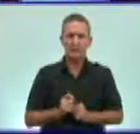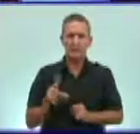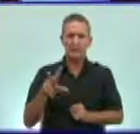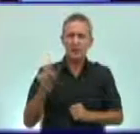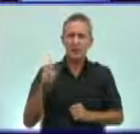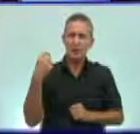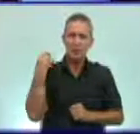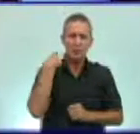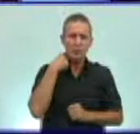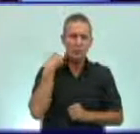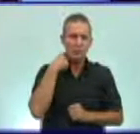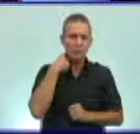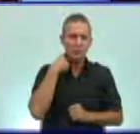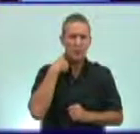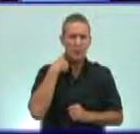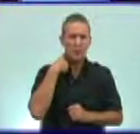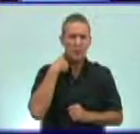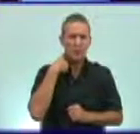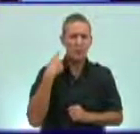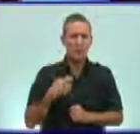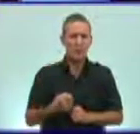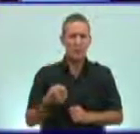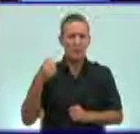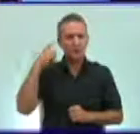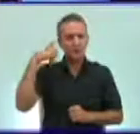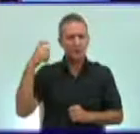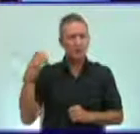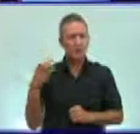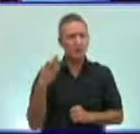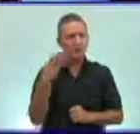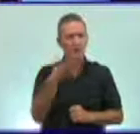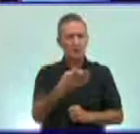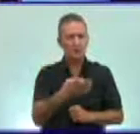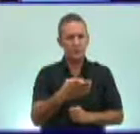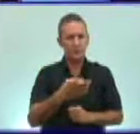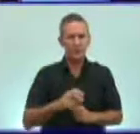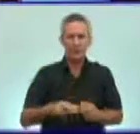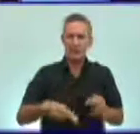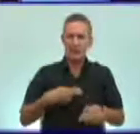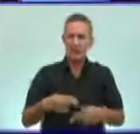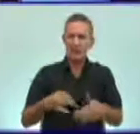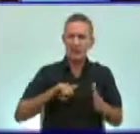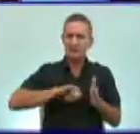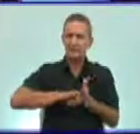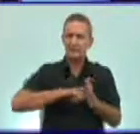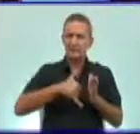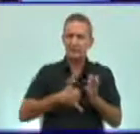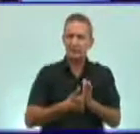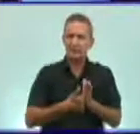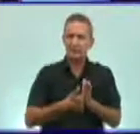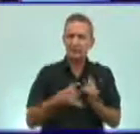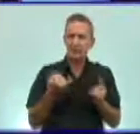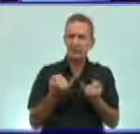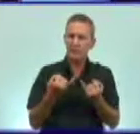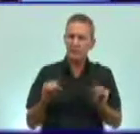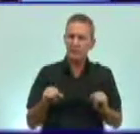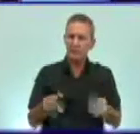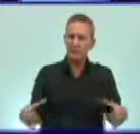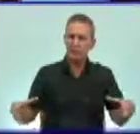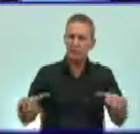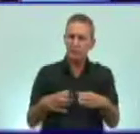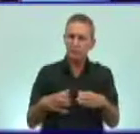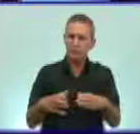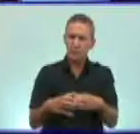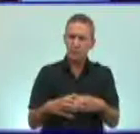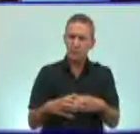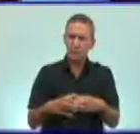optimismo en la realización de los proyectos, ya sean individuales o inclusive colectivos, que todos nosotros